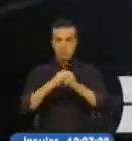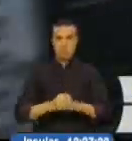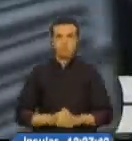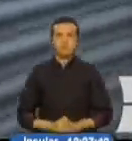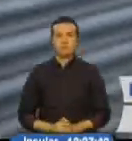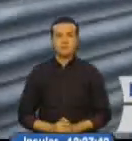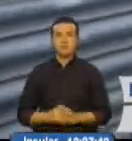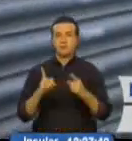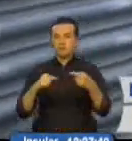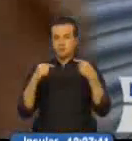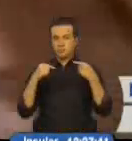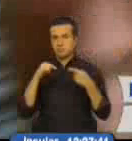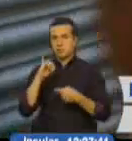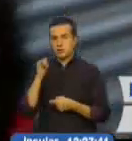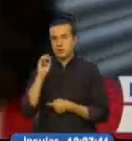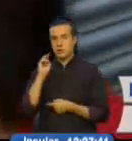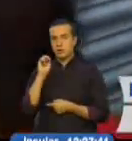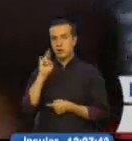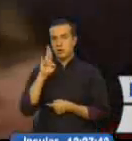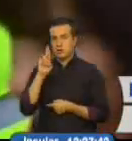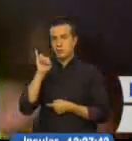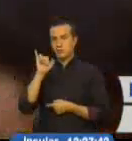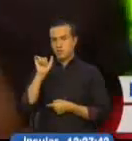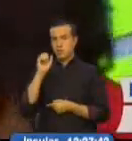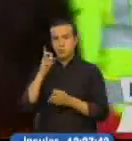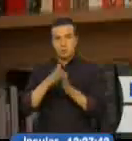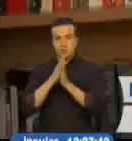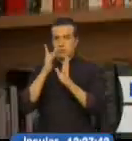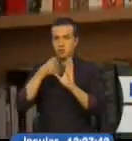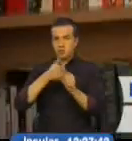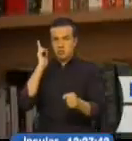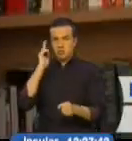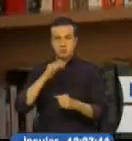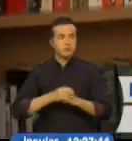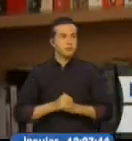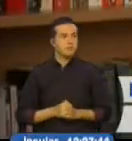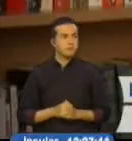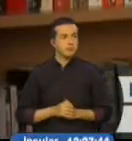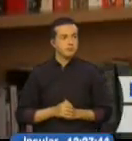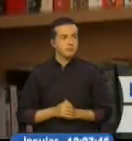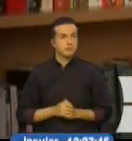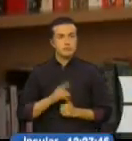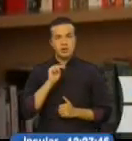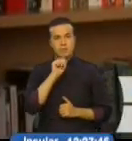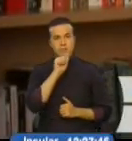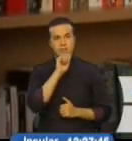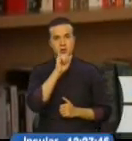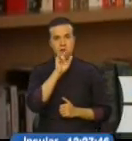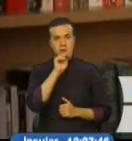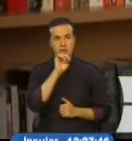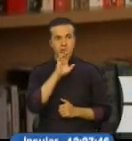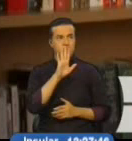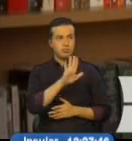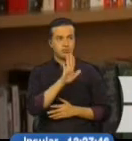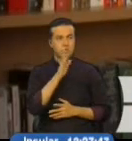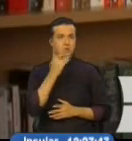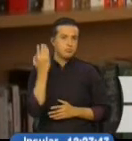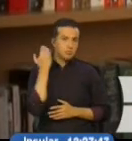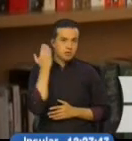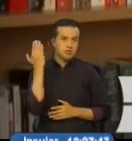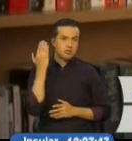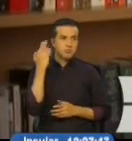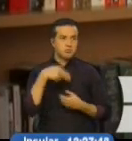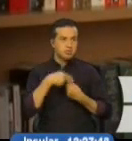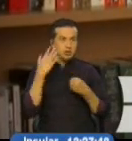parte, su opositor, Jeremy Corbyn, pidió que renuncie. Very high turnout. May perdió escaños conservadores, perdió votos,